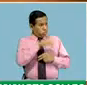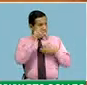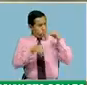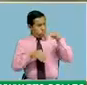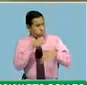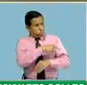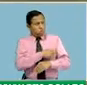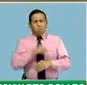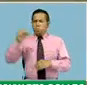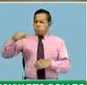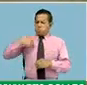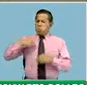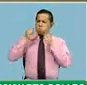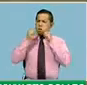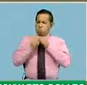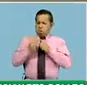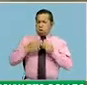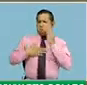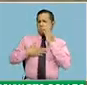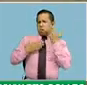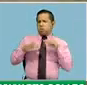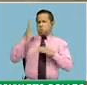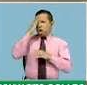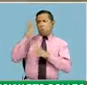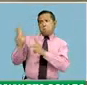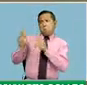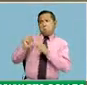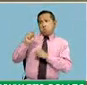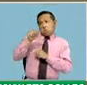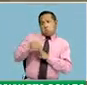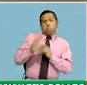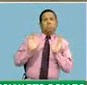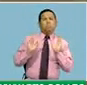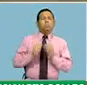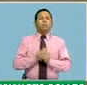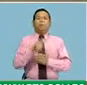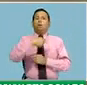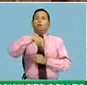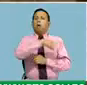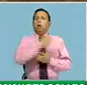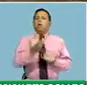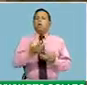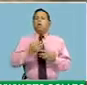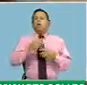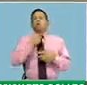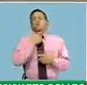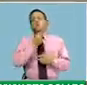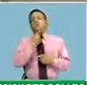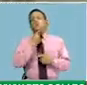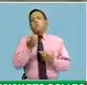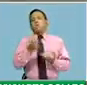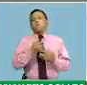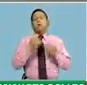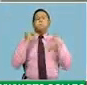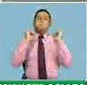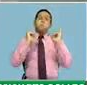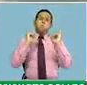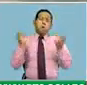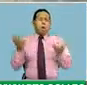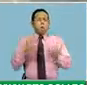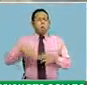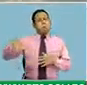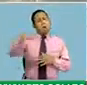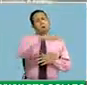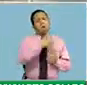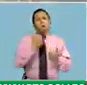sí saben. En tanto, más adelante continúan con esa actividad. Dicen que es la única forma de distraerse en este punto de la urbe porteña, donde casi